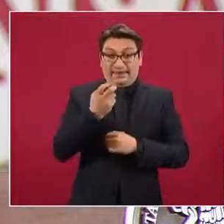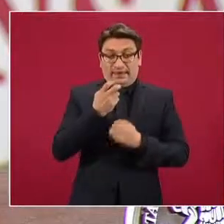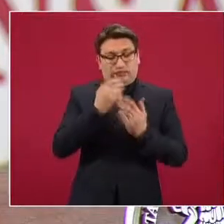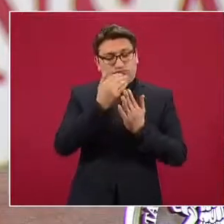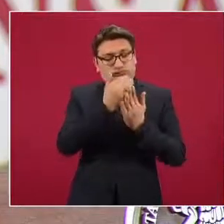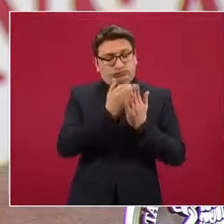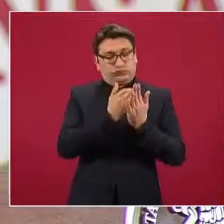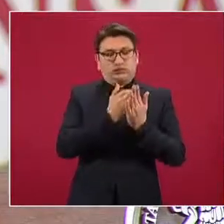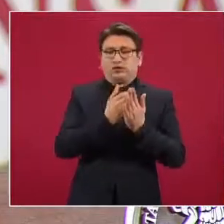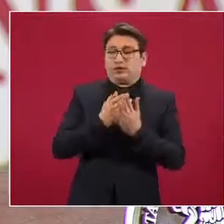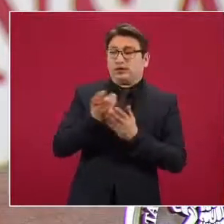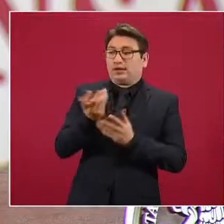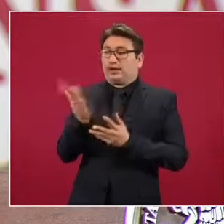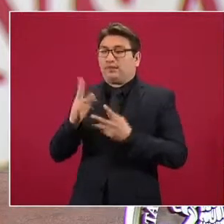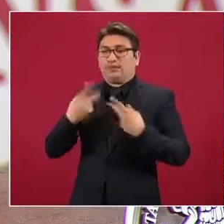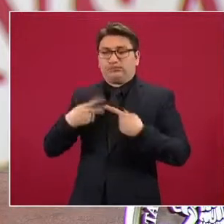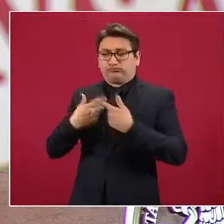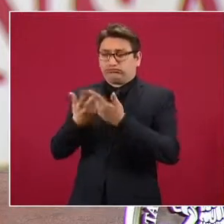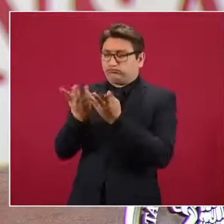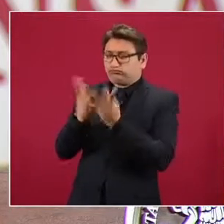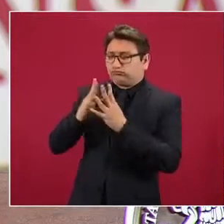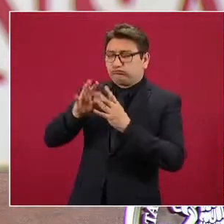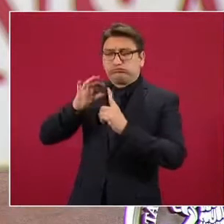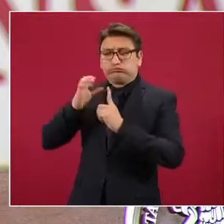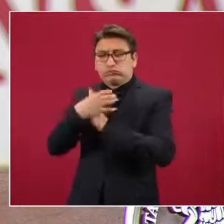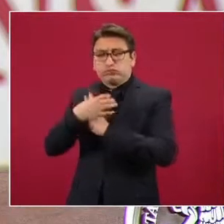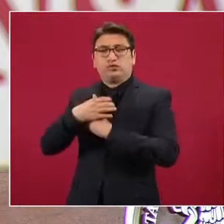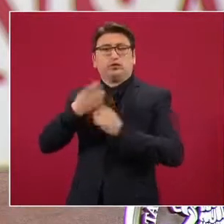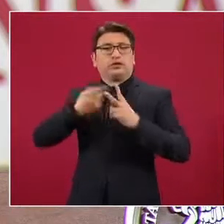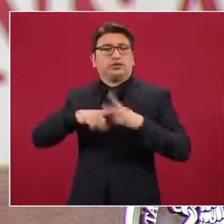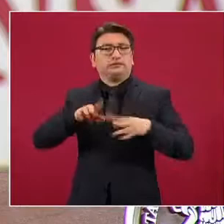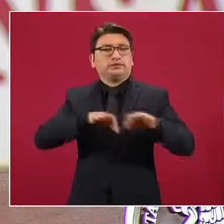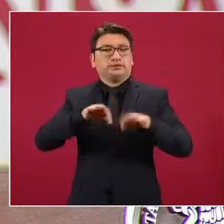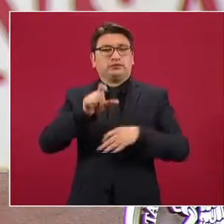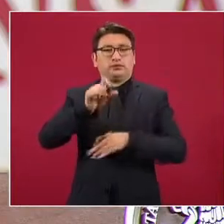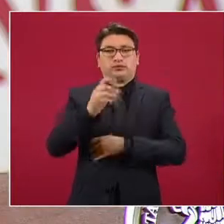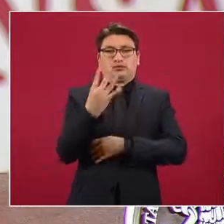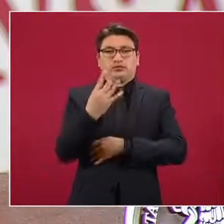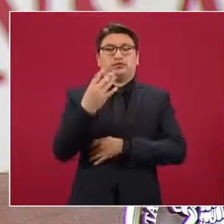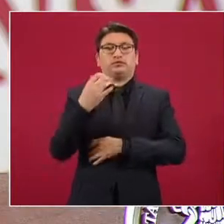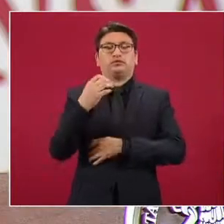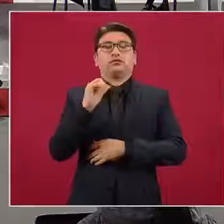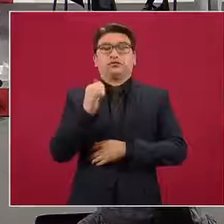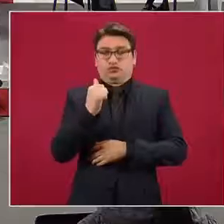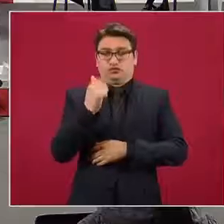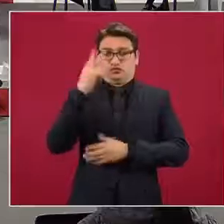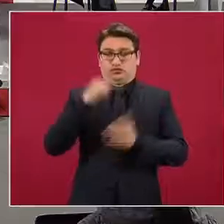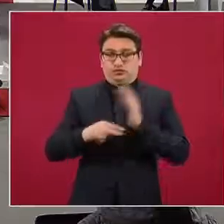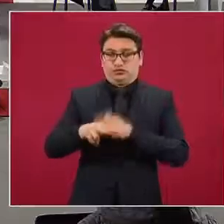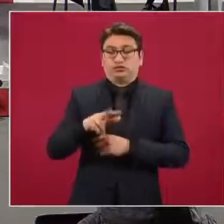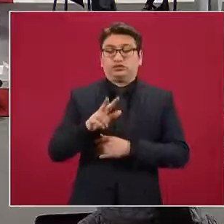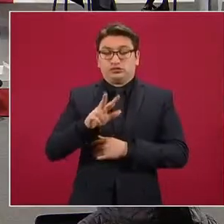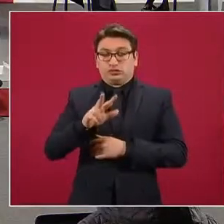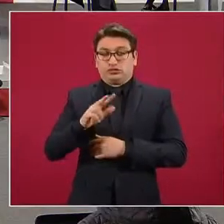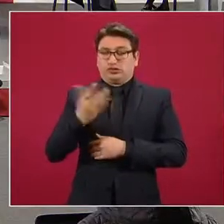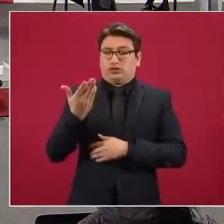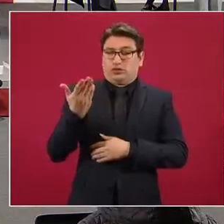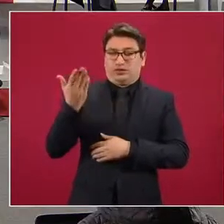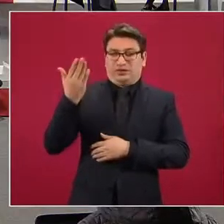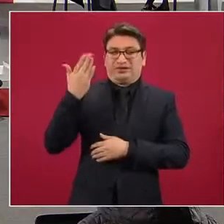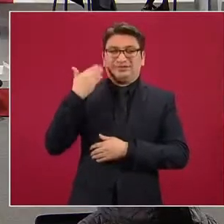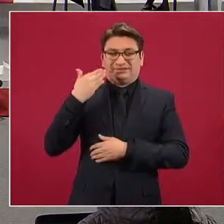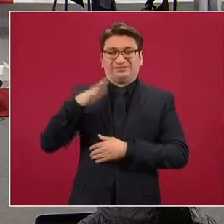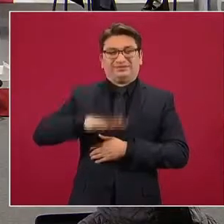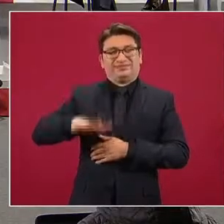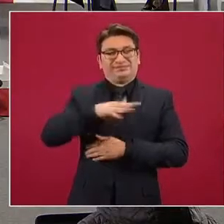comisión pues, comenzó a partir del 24 de agosto del 2018, cuando se presentó en